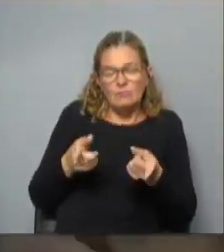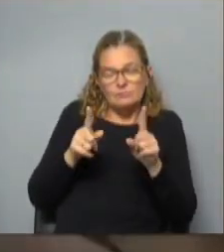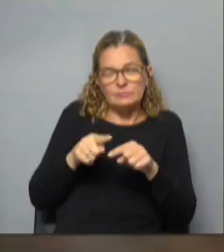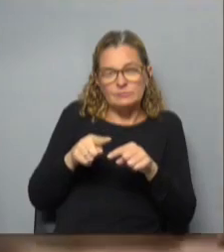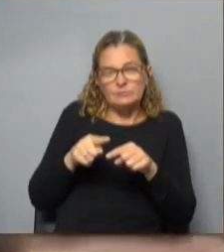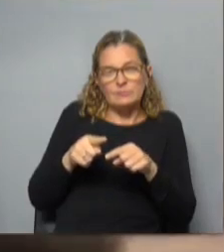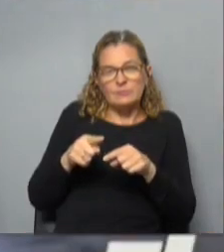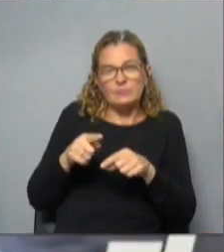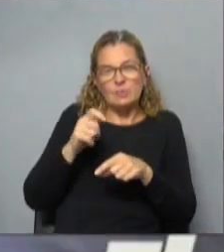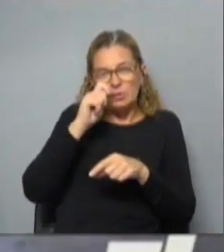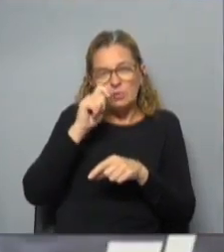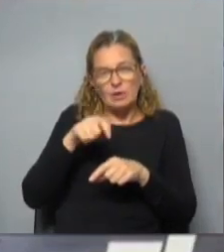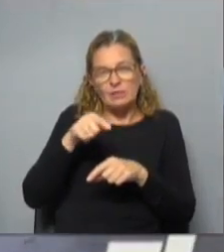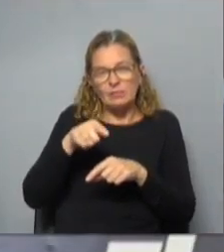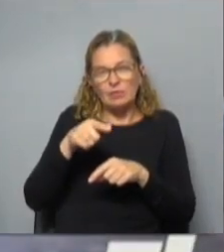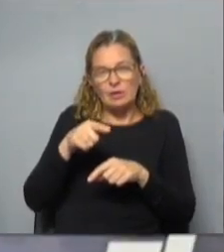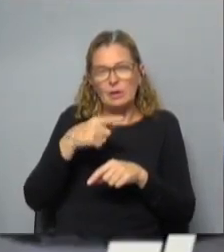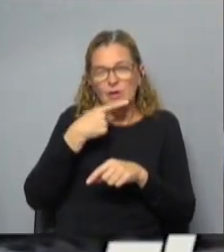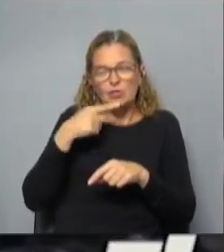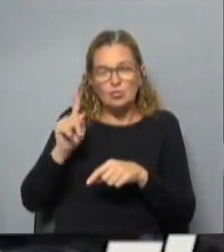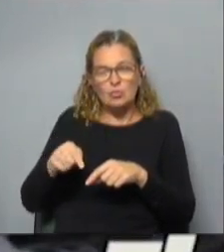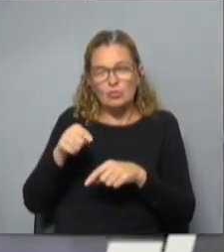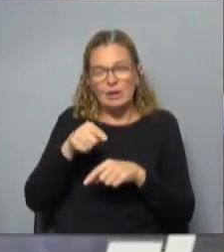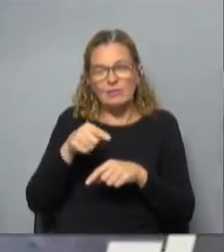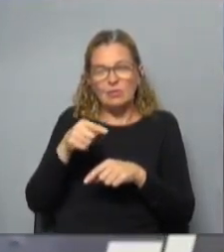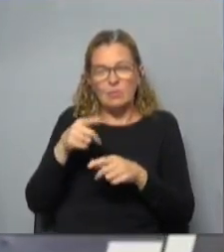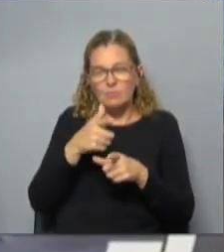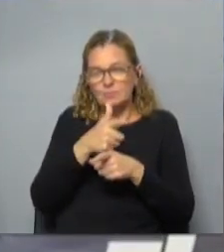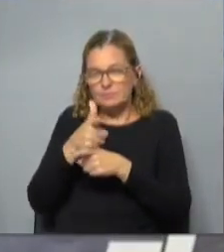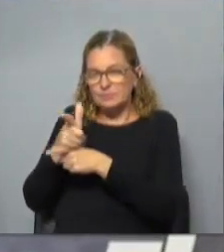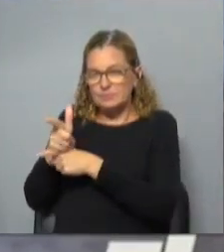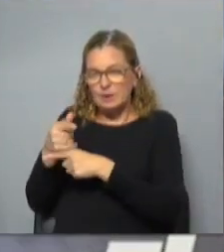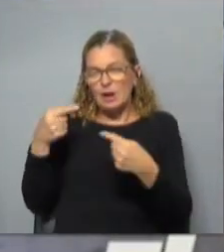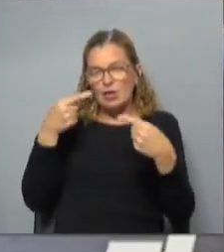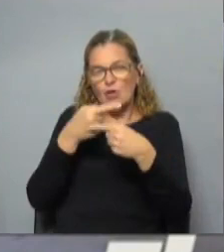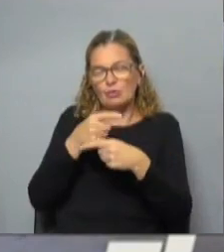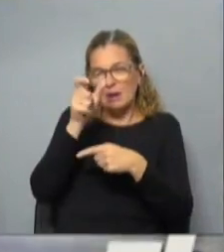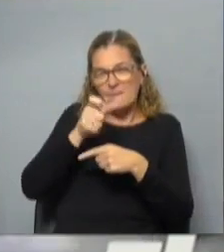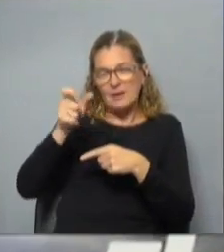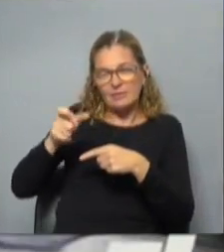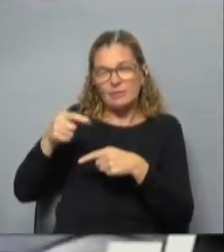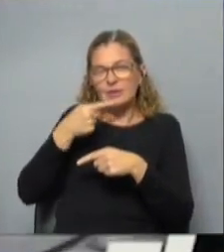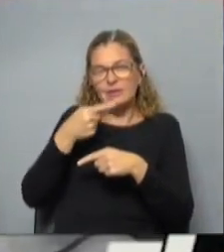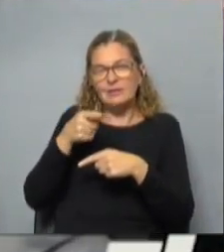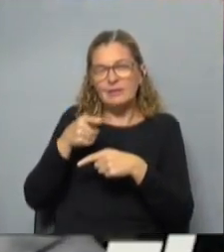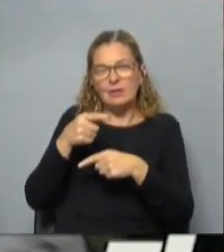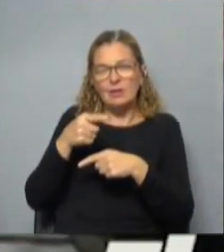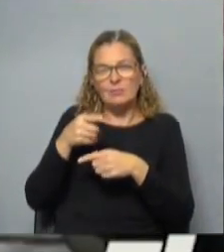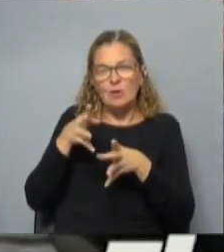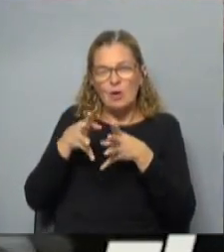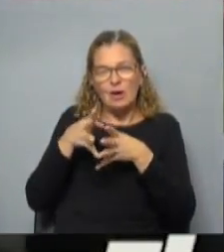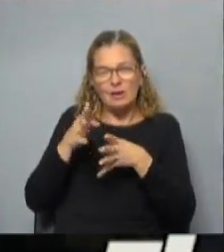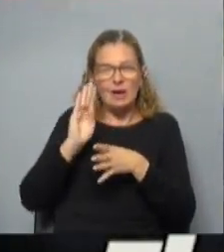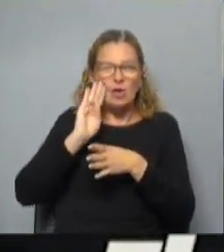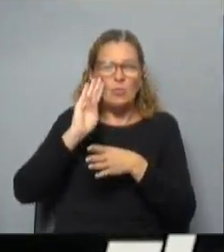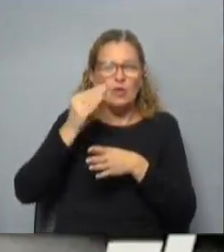ucranianas donde el ejército ruso está acusado de haber cometido una masacre contra la población civil y afirmó que allí hubo crímenes de guerra que serán